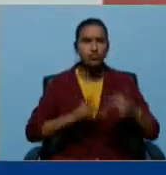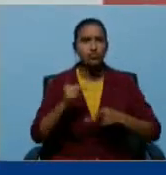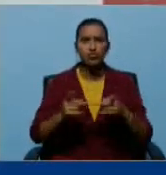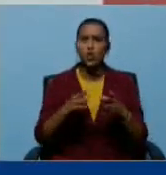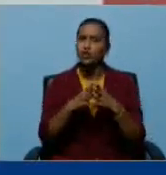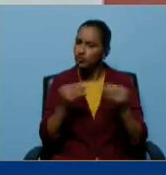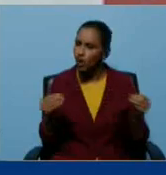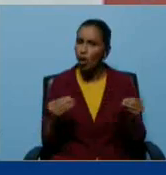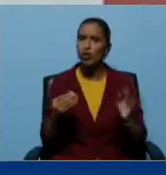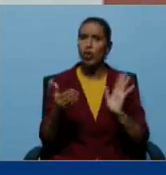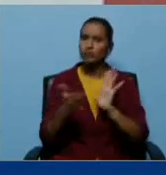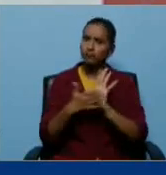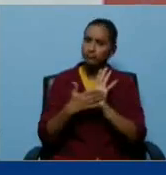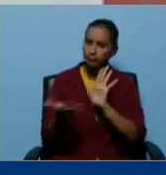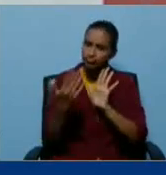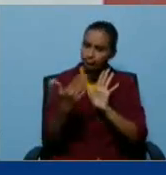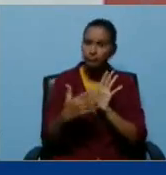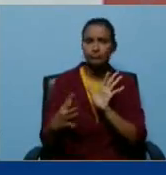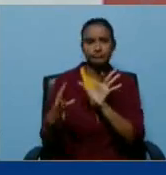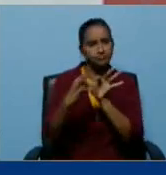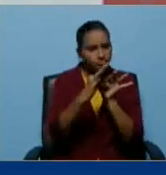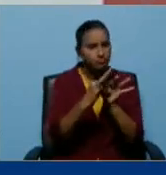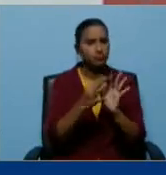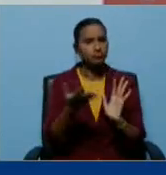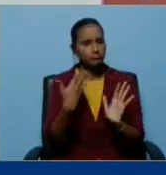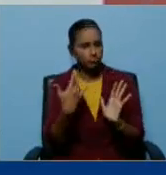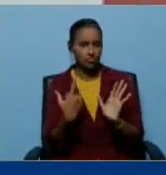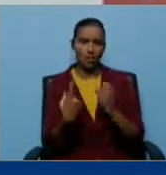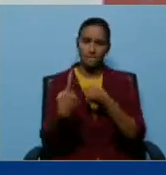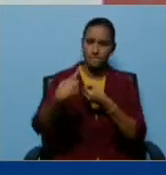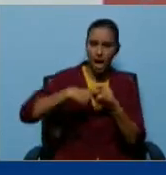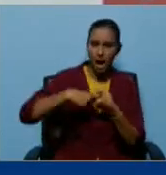factores productivos, venid a nosotros,